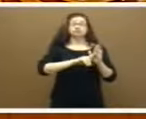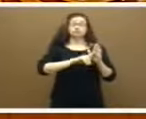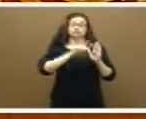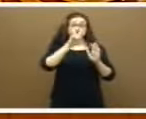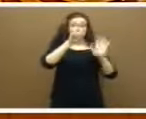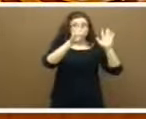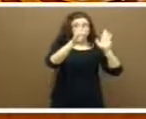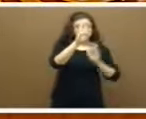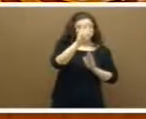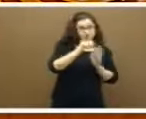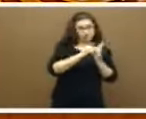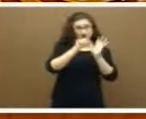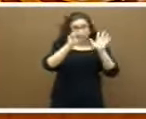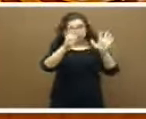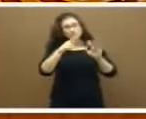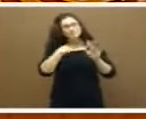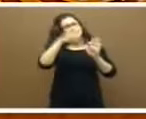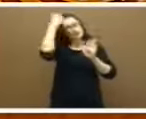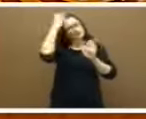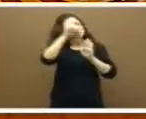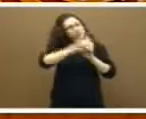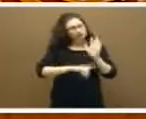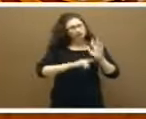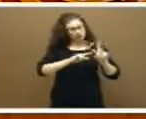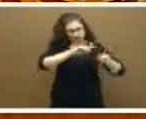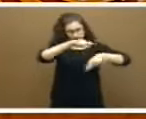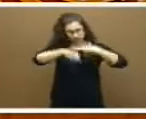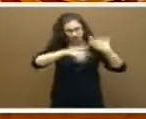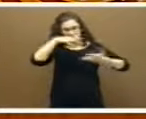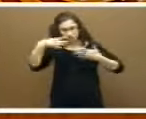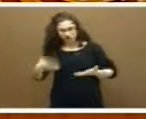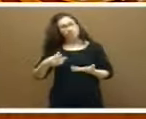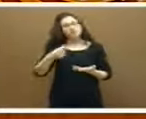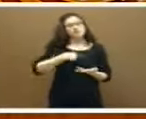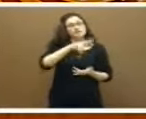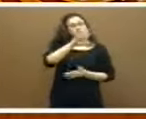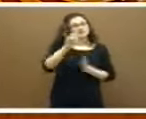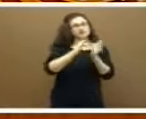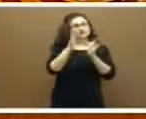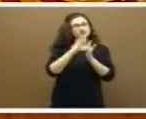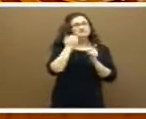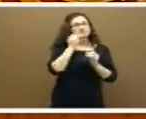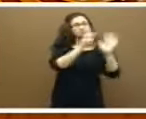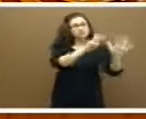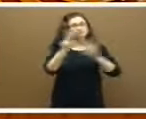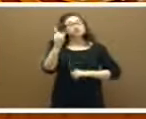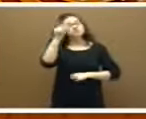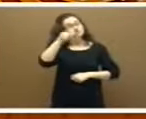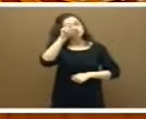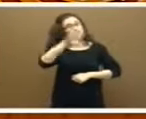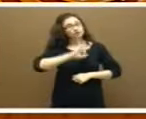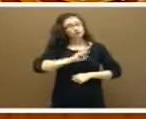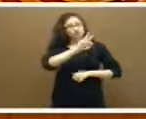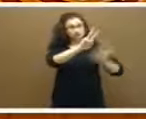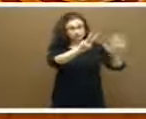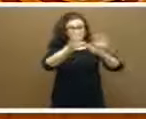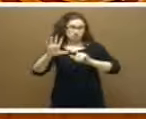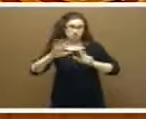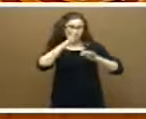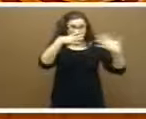240/2009, un decreto que vino a actualizar las anteriores órdenes del 20 de abril del 88 y del 12 de enero del